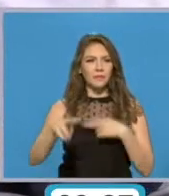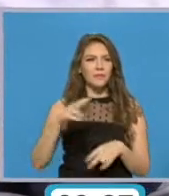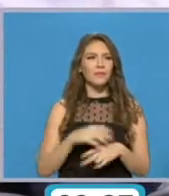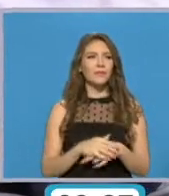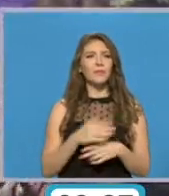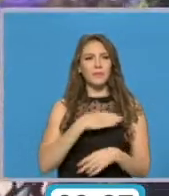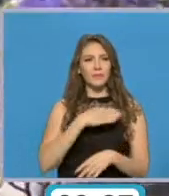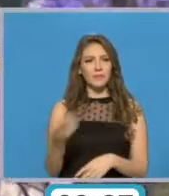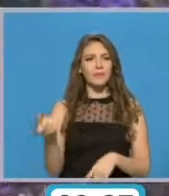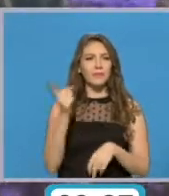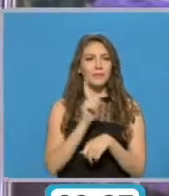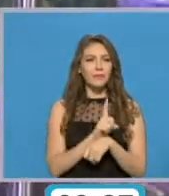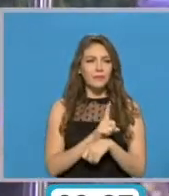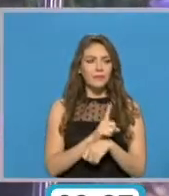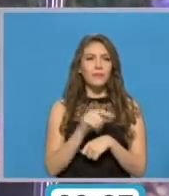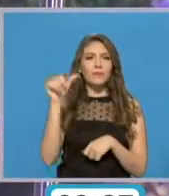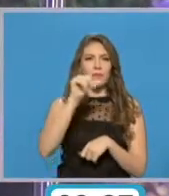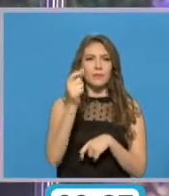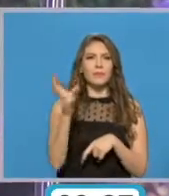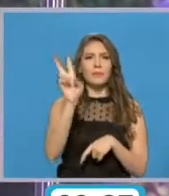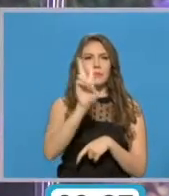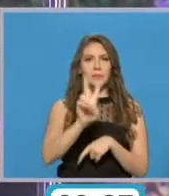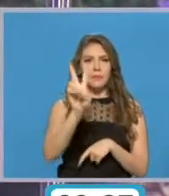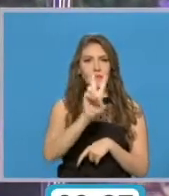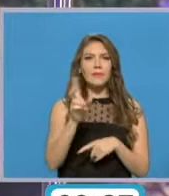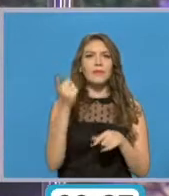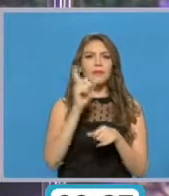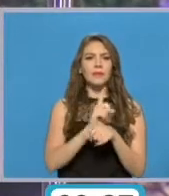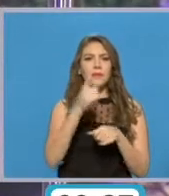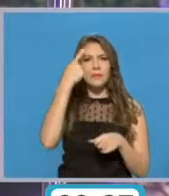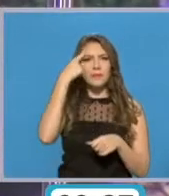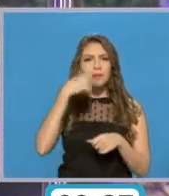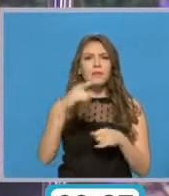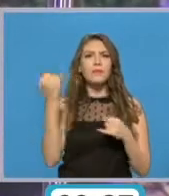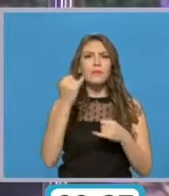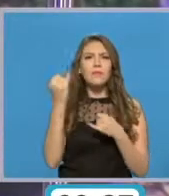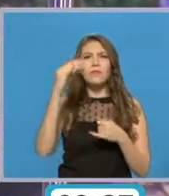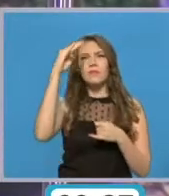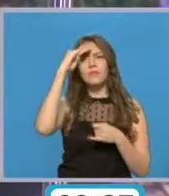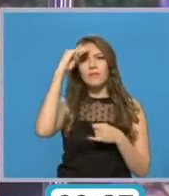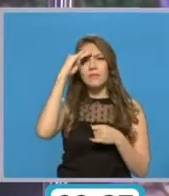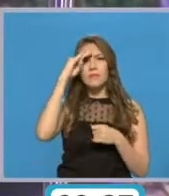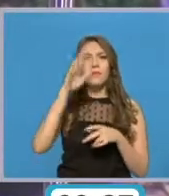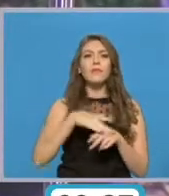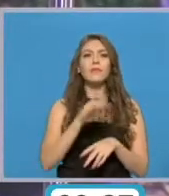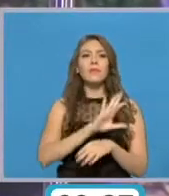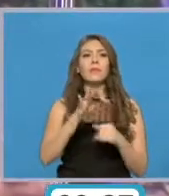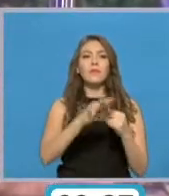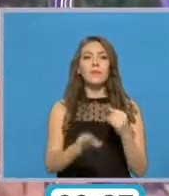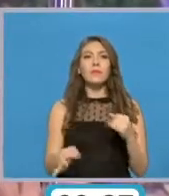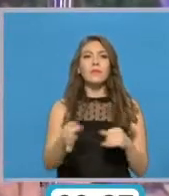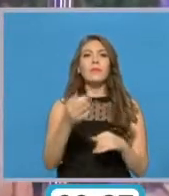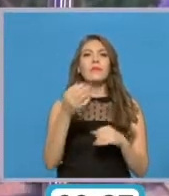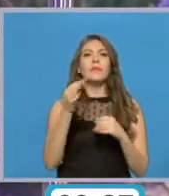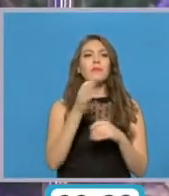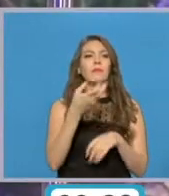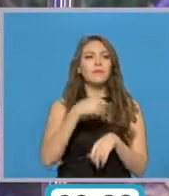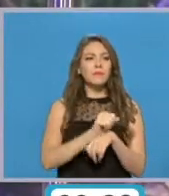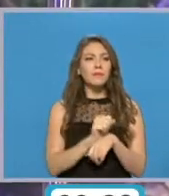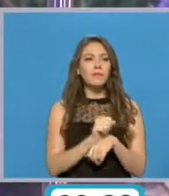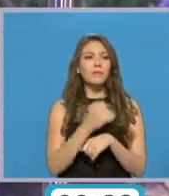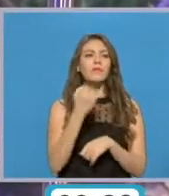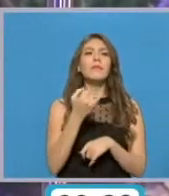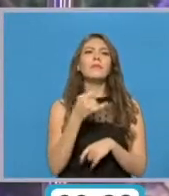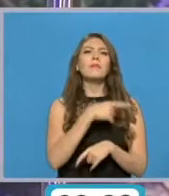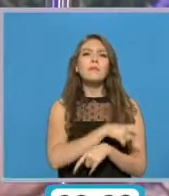Buenos días. Y bueno, yo creo que hoy viernes es un día para también la reflexión, porque viene el fin de semana y es propicio para tomar